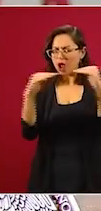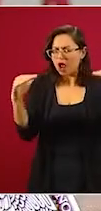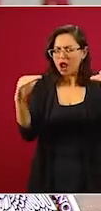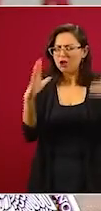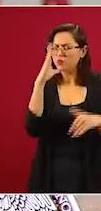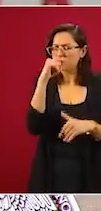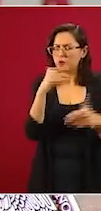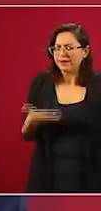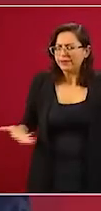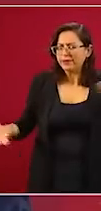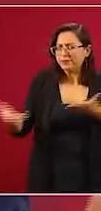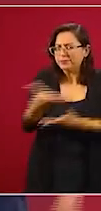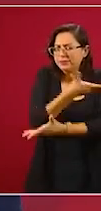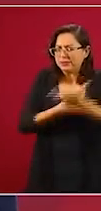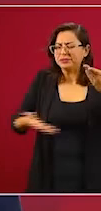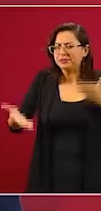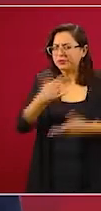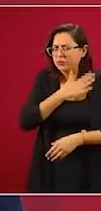algo